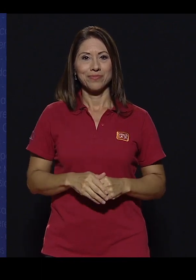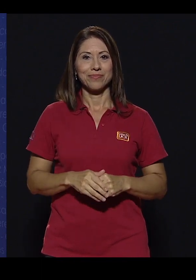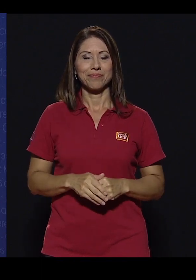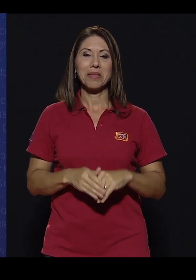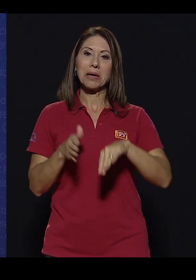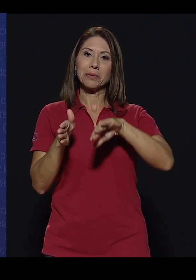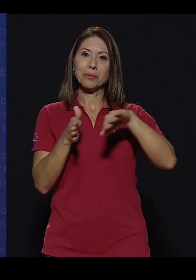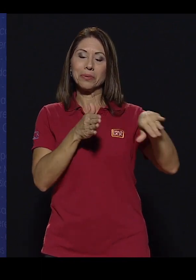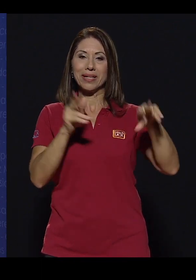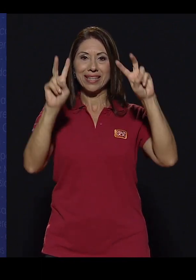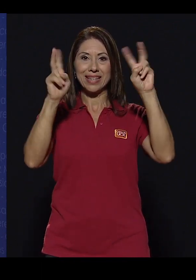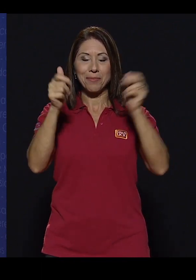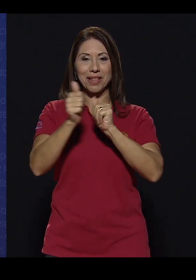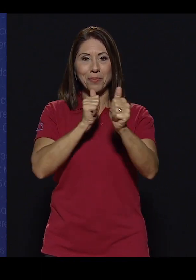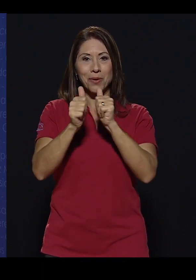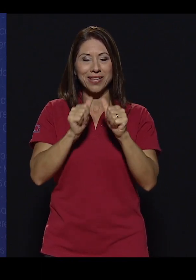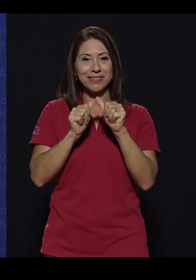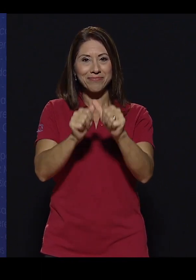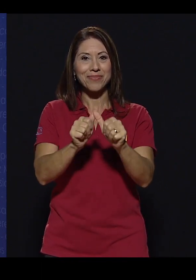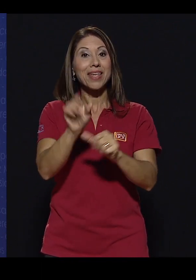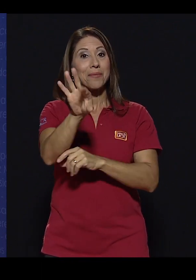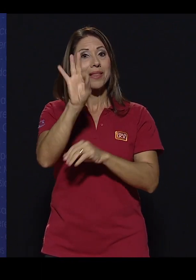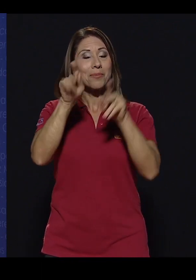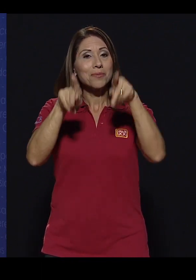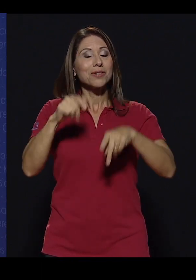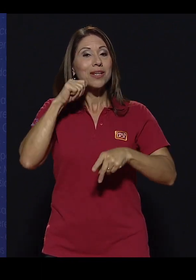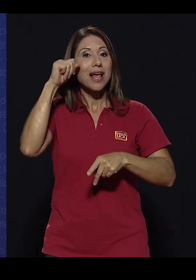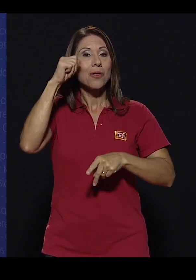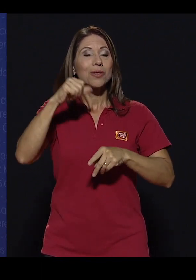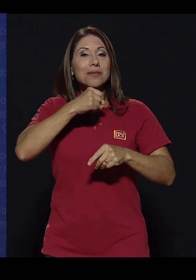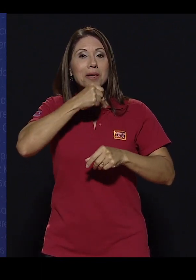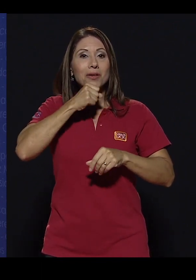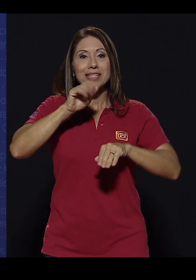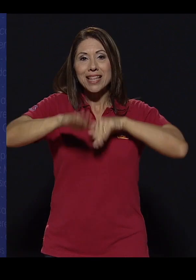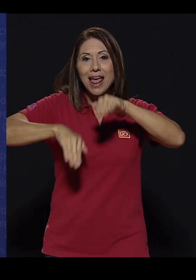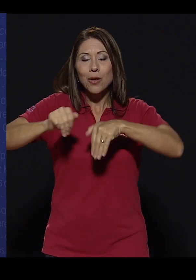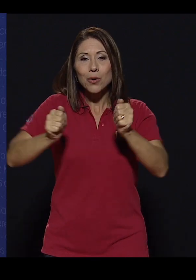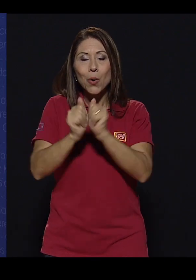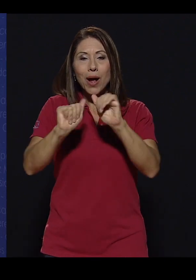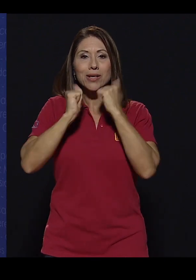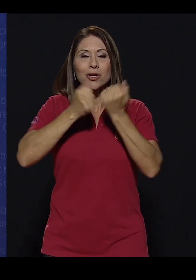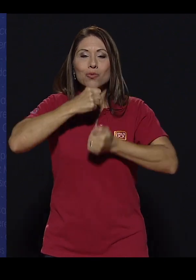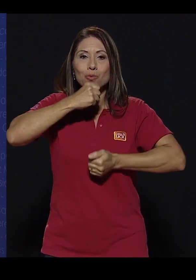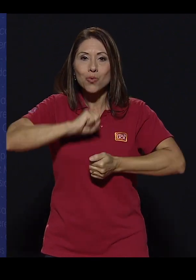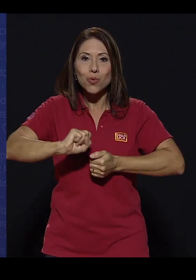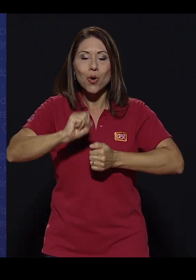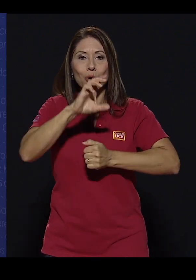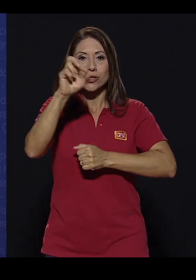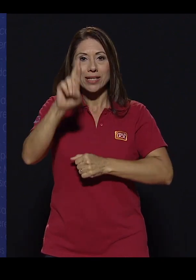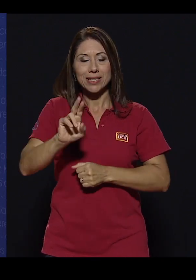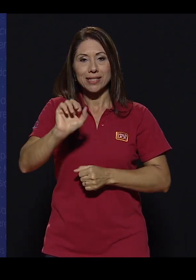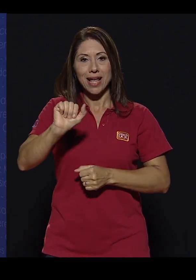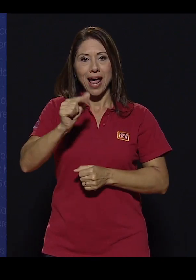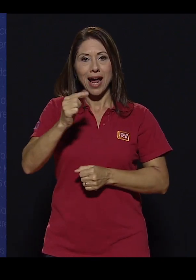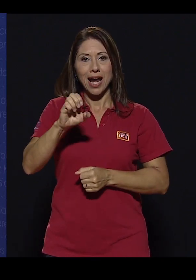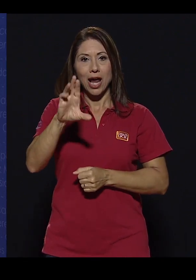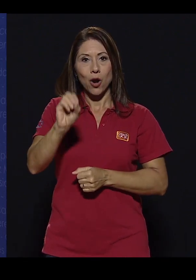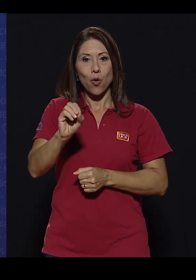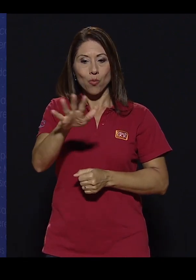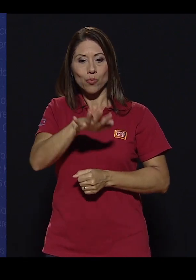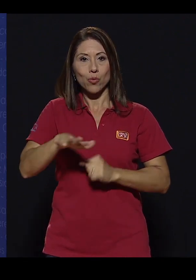siguiendo con el tema del deporte invitamos a las personas adultos mayores a nadar con la asociación gerontológica costarricense ha hehco